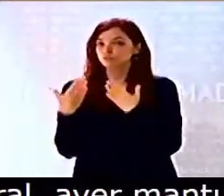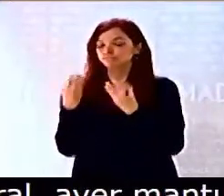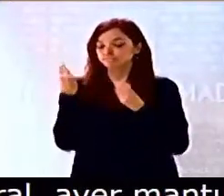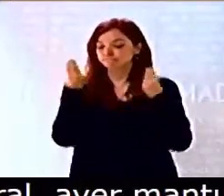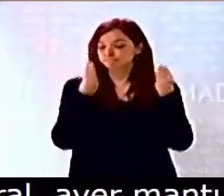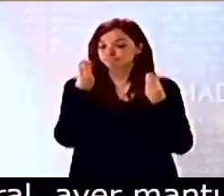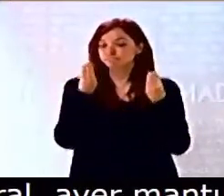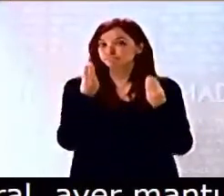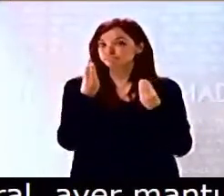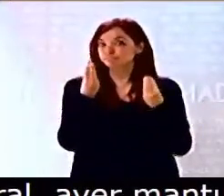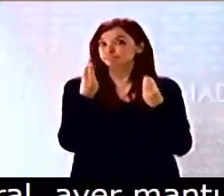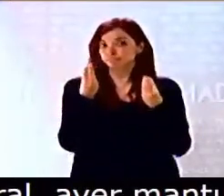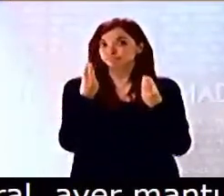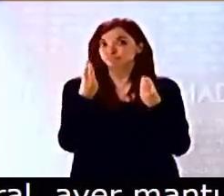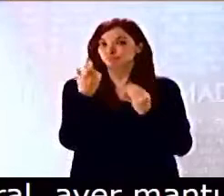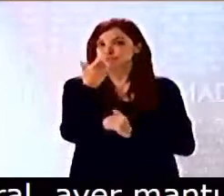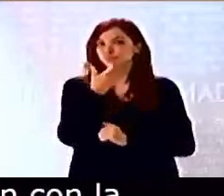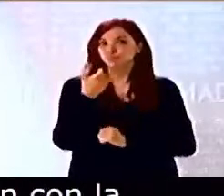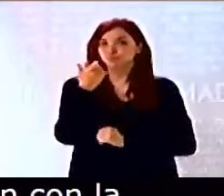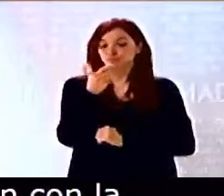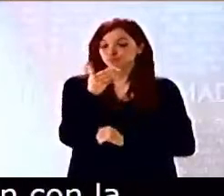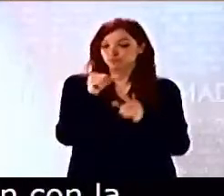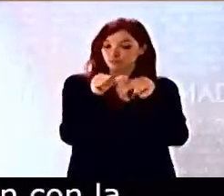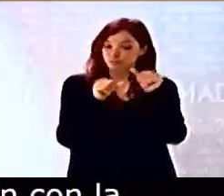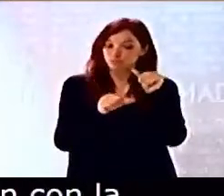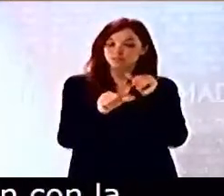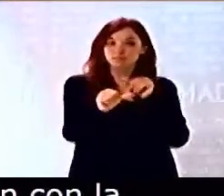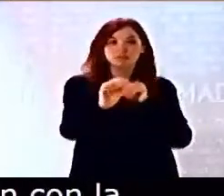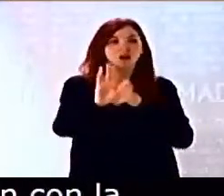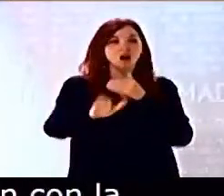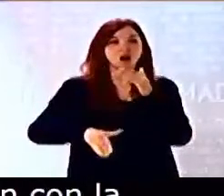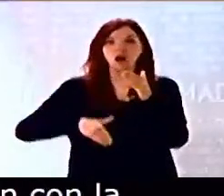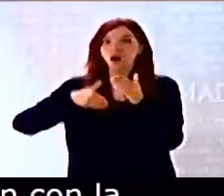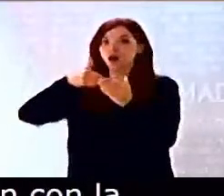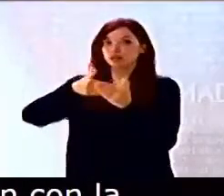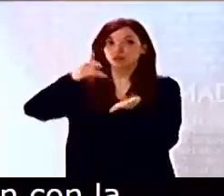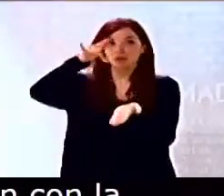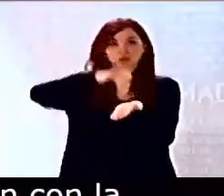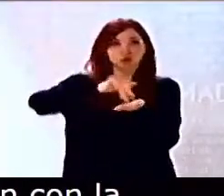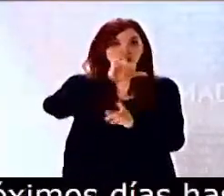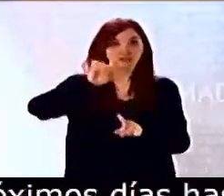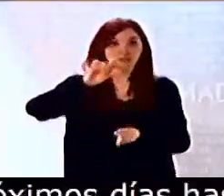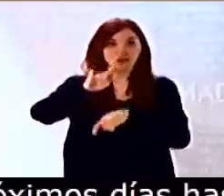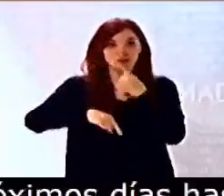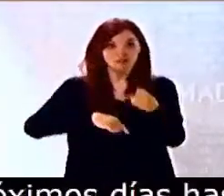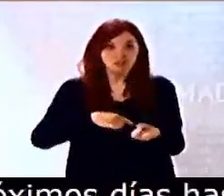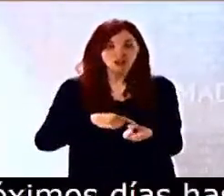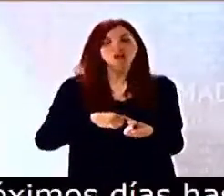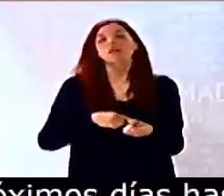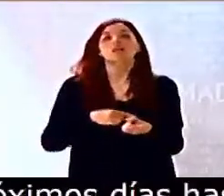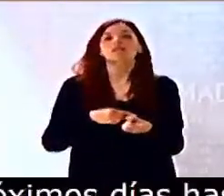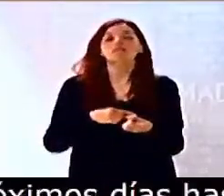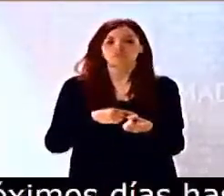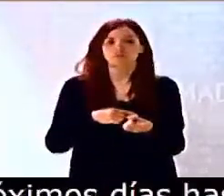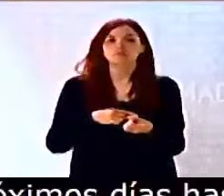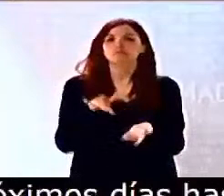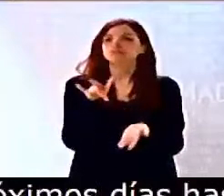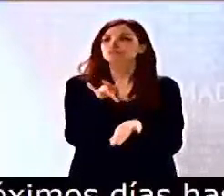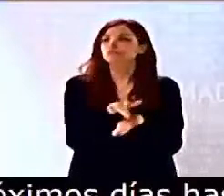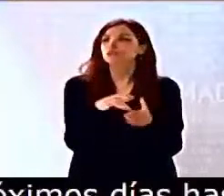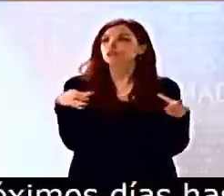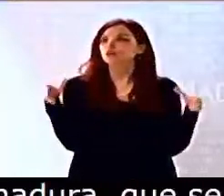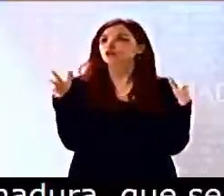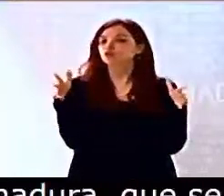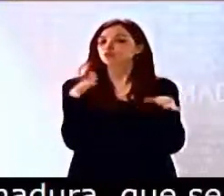es, durante estos próximos días, hasta el siguiente Consejo de Gobierno de la Junta de Extremadura, que se celebrará